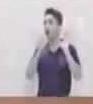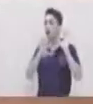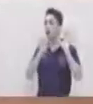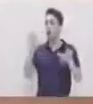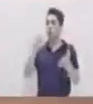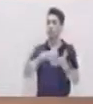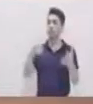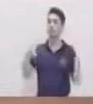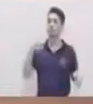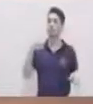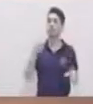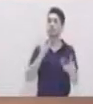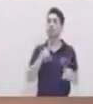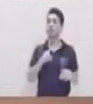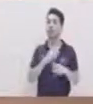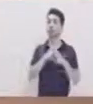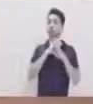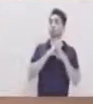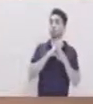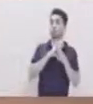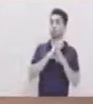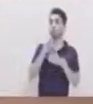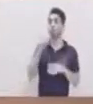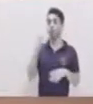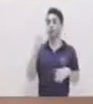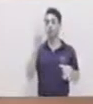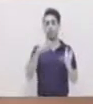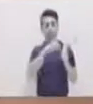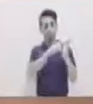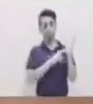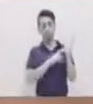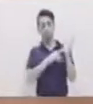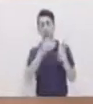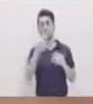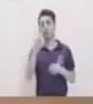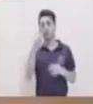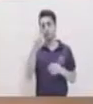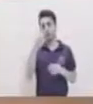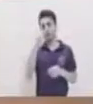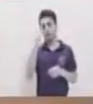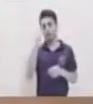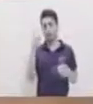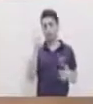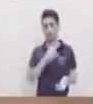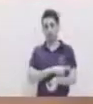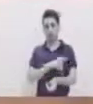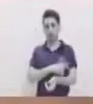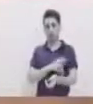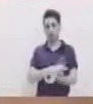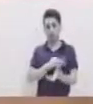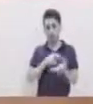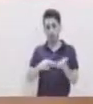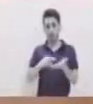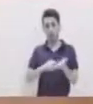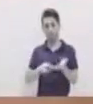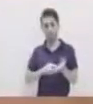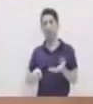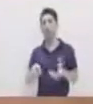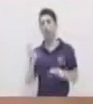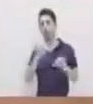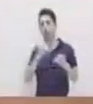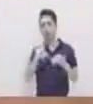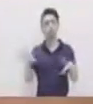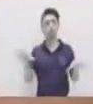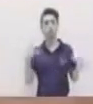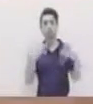ciertas características para su venta, tiene que ser vendido por medio de receta o para algún tipo de actividad propia